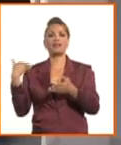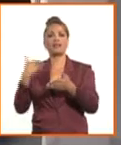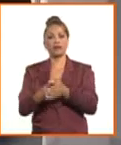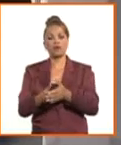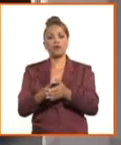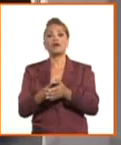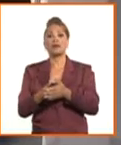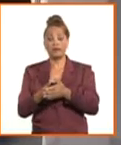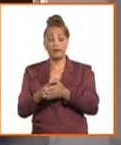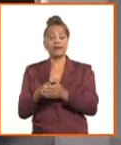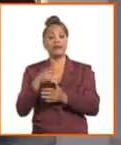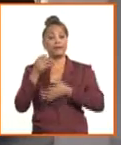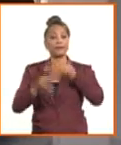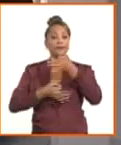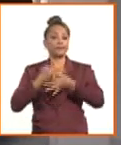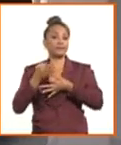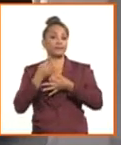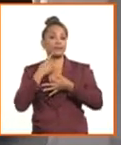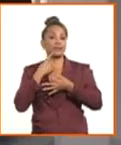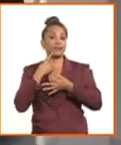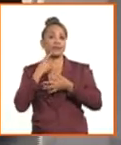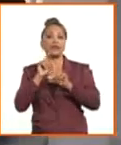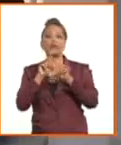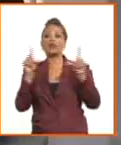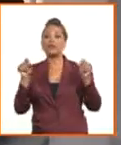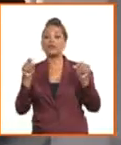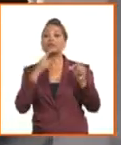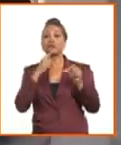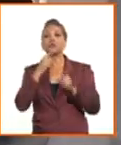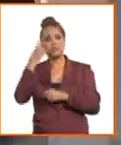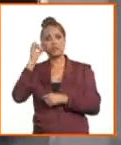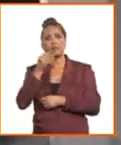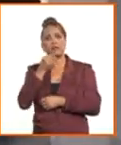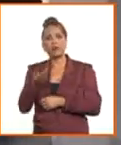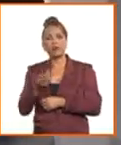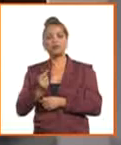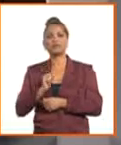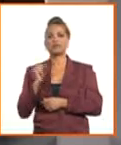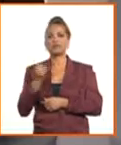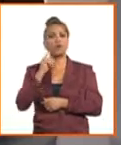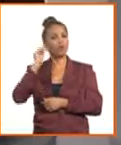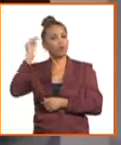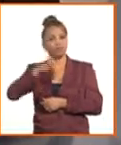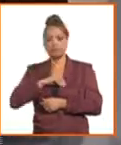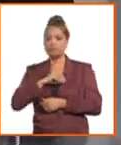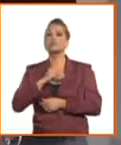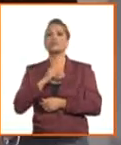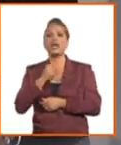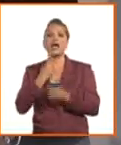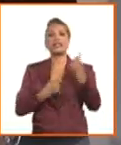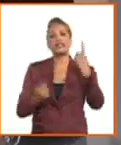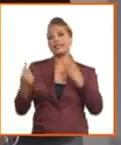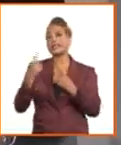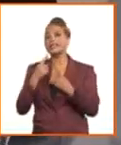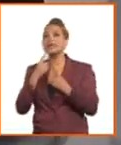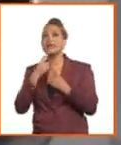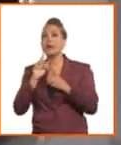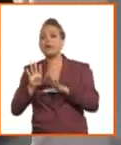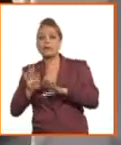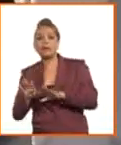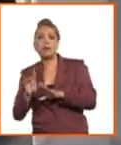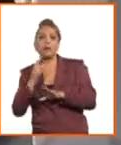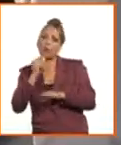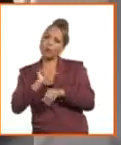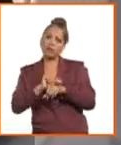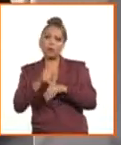planteado en ese concepto general de éxito que sí se puede. Podemos tener alternativas. Bueno, vamos a esperar un poco más,